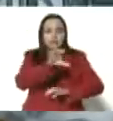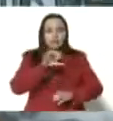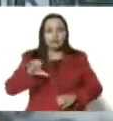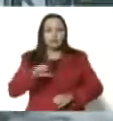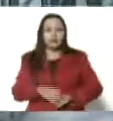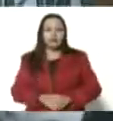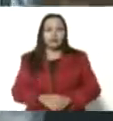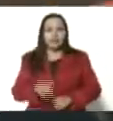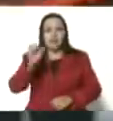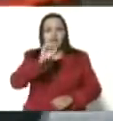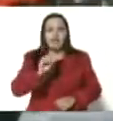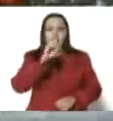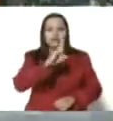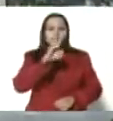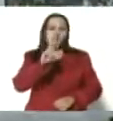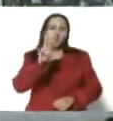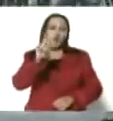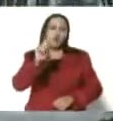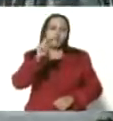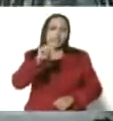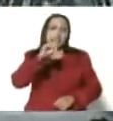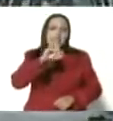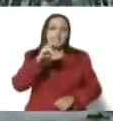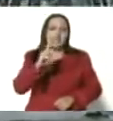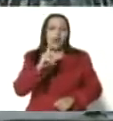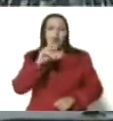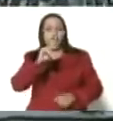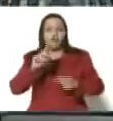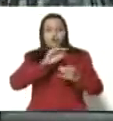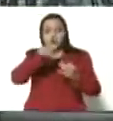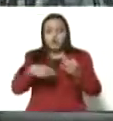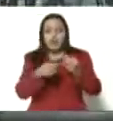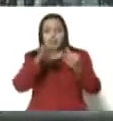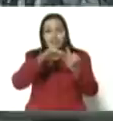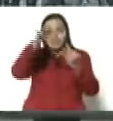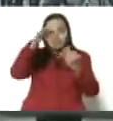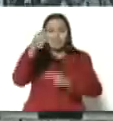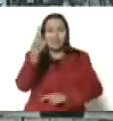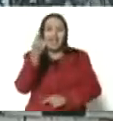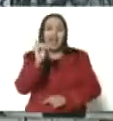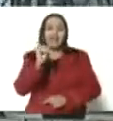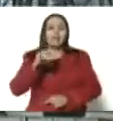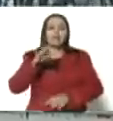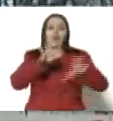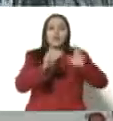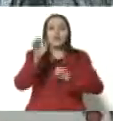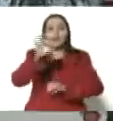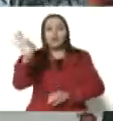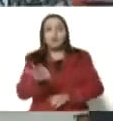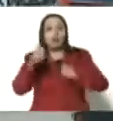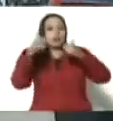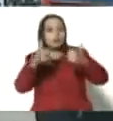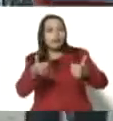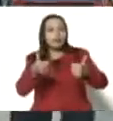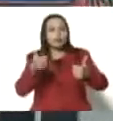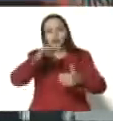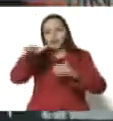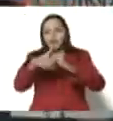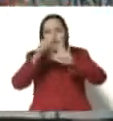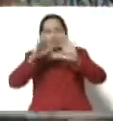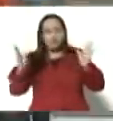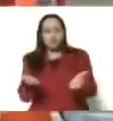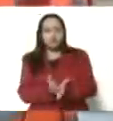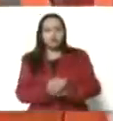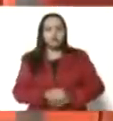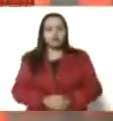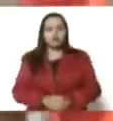La Sputnik V es una de las tres vacunas que supera el 90% de eficacia a nivel mundial. Hoy,